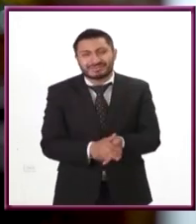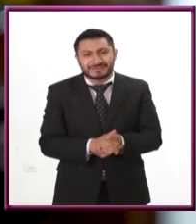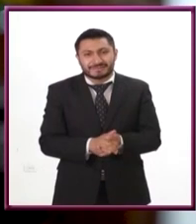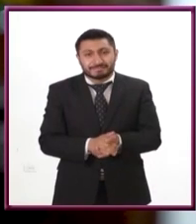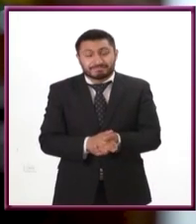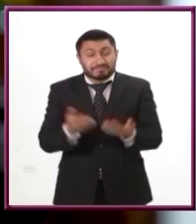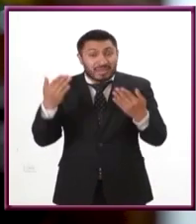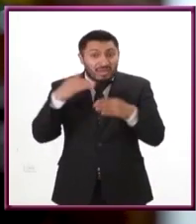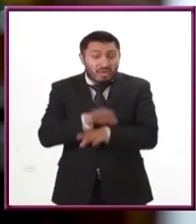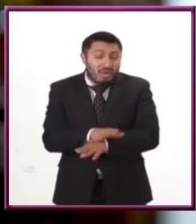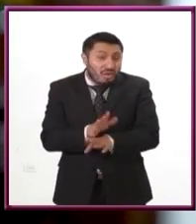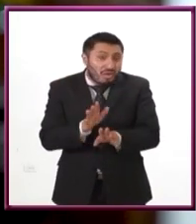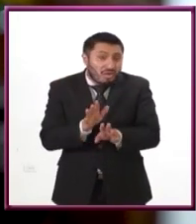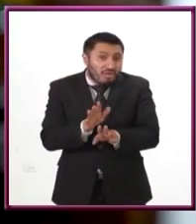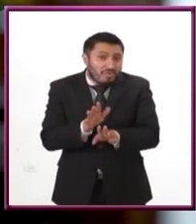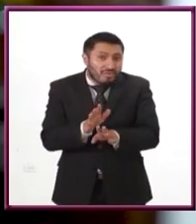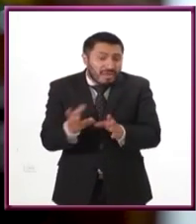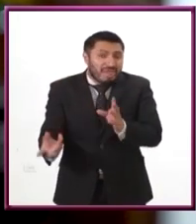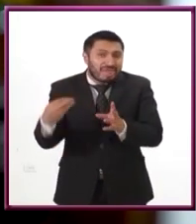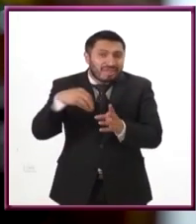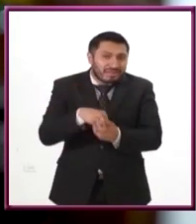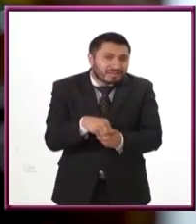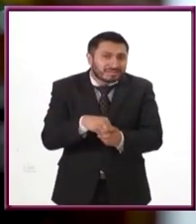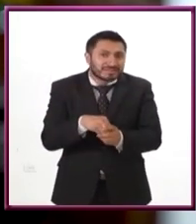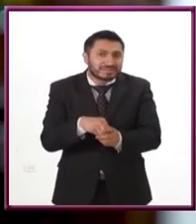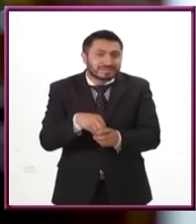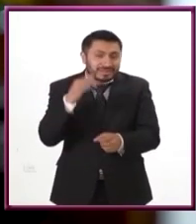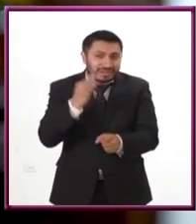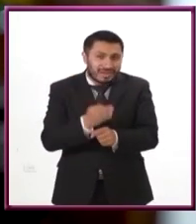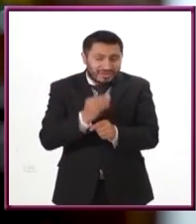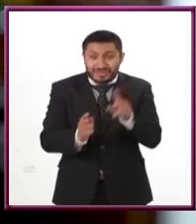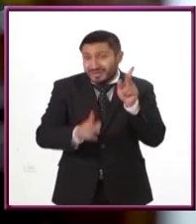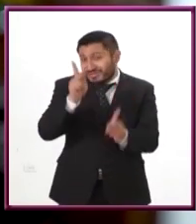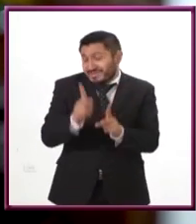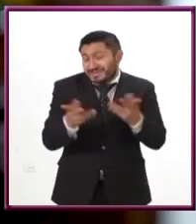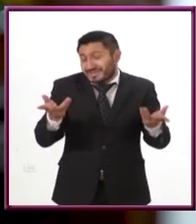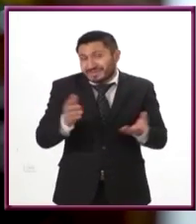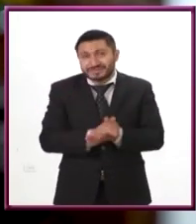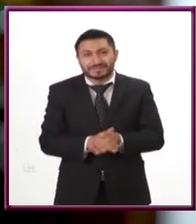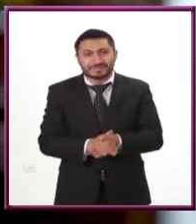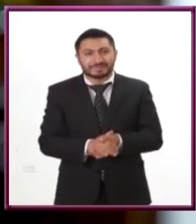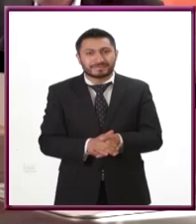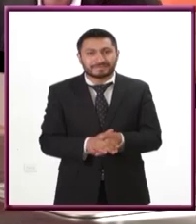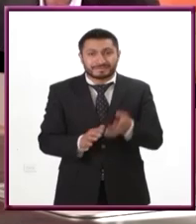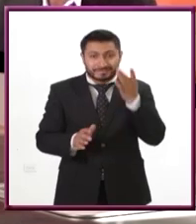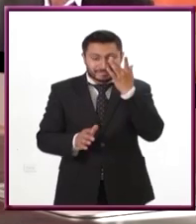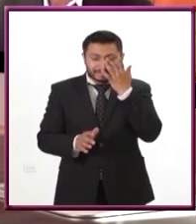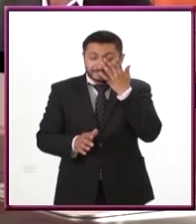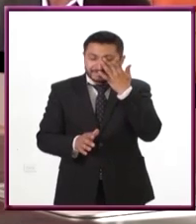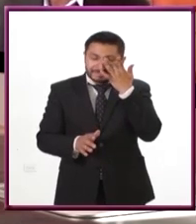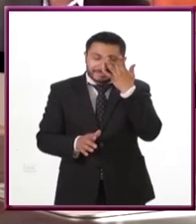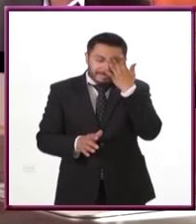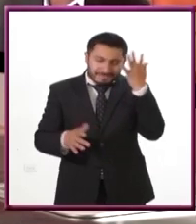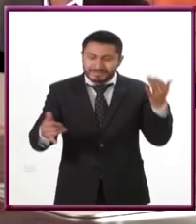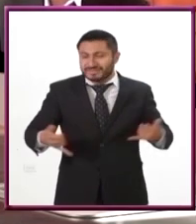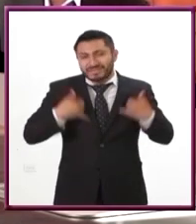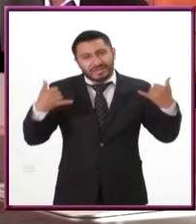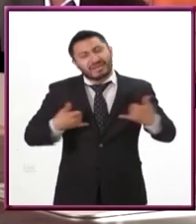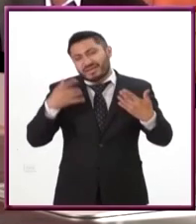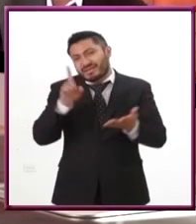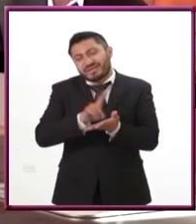tú quieras, hablando de esta inclusión de la que estamos hablando hoy en el programa? Bueno, a los jóvenes